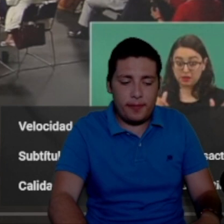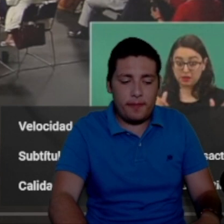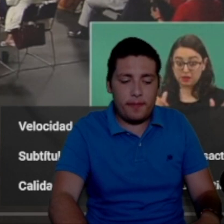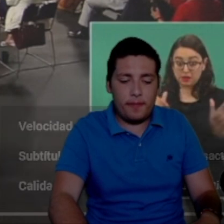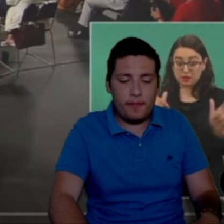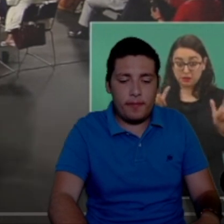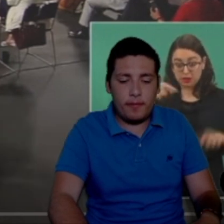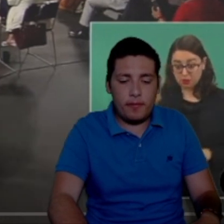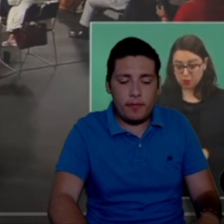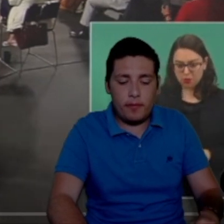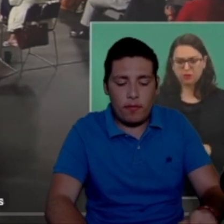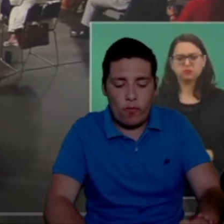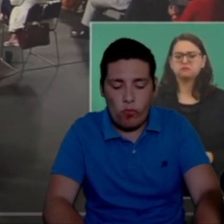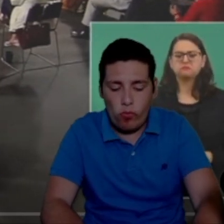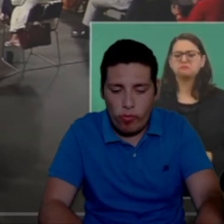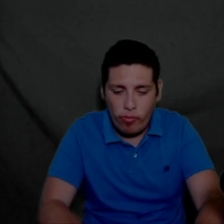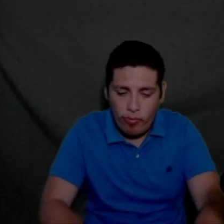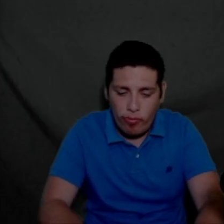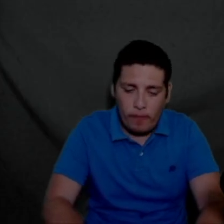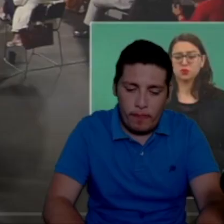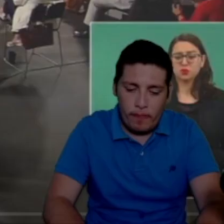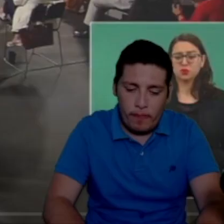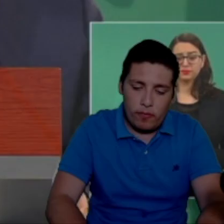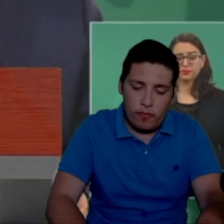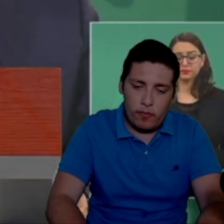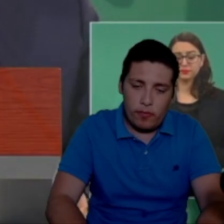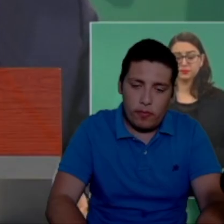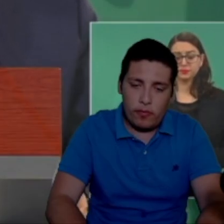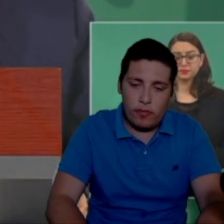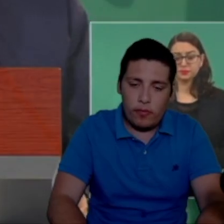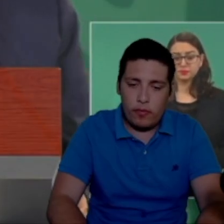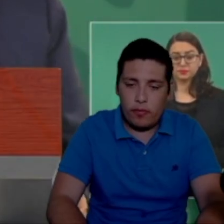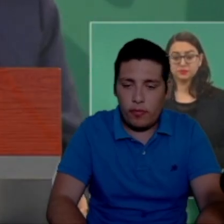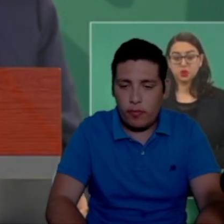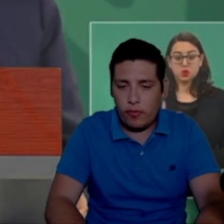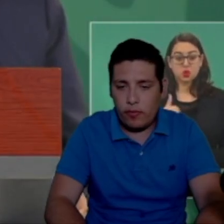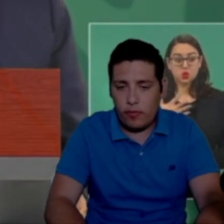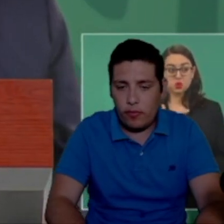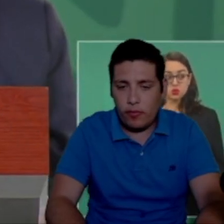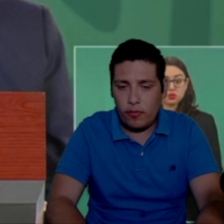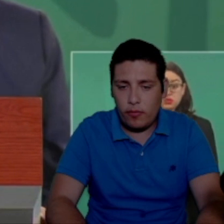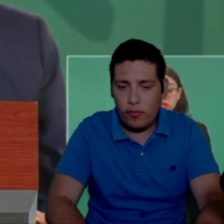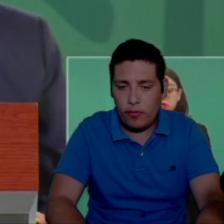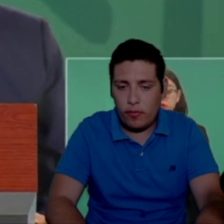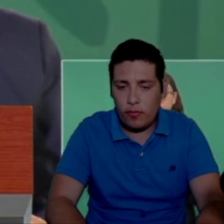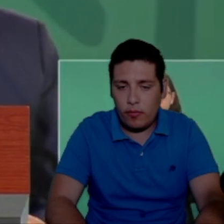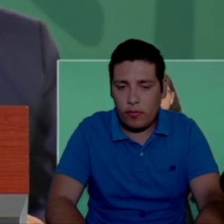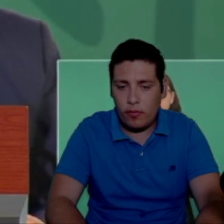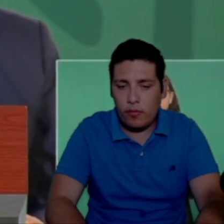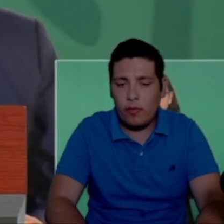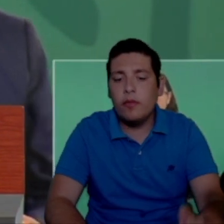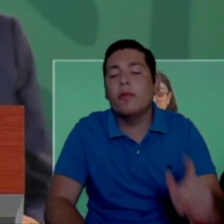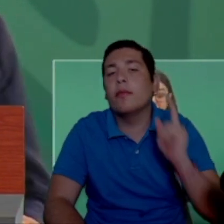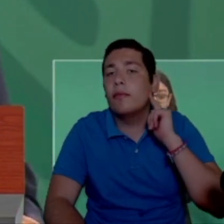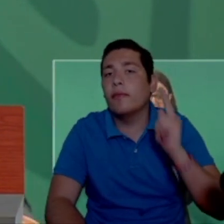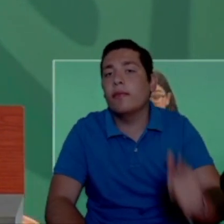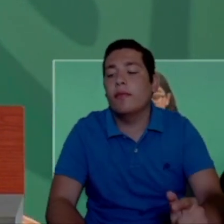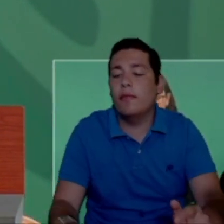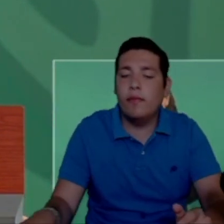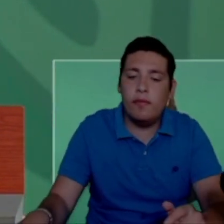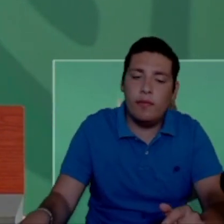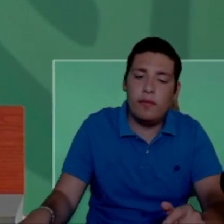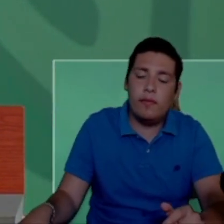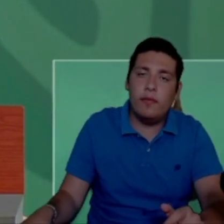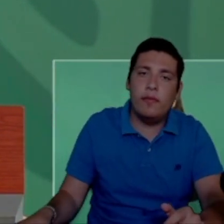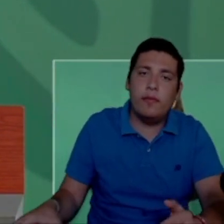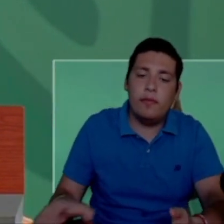Bocas. No, yo creo más que es el pleito por la titularidad